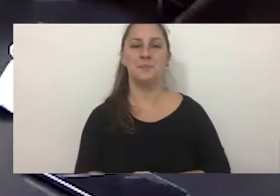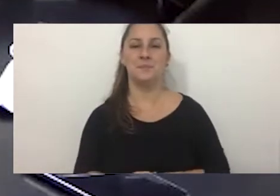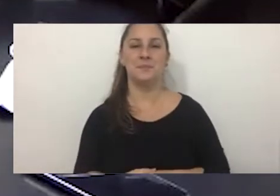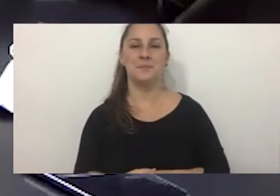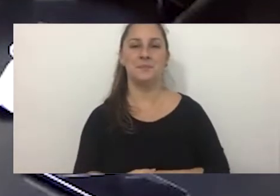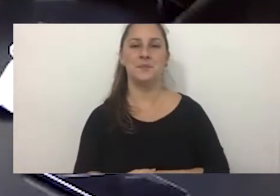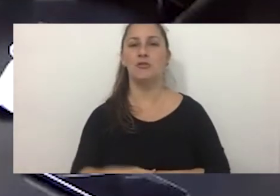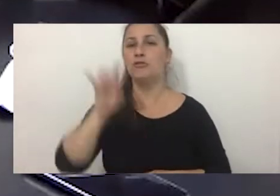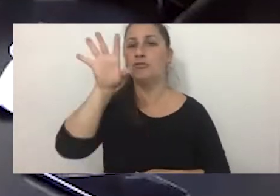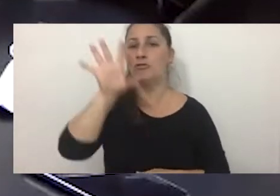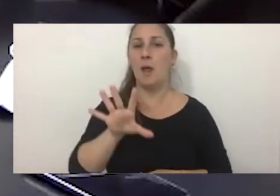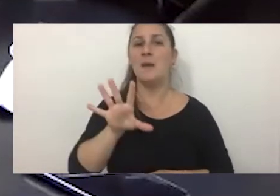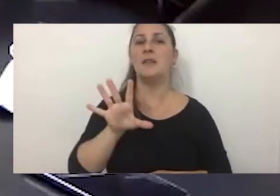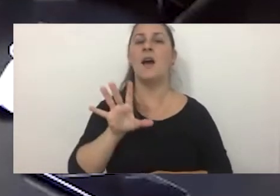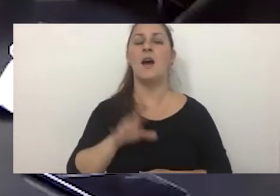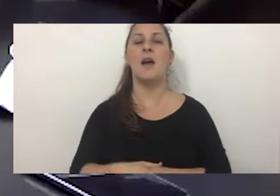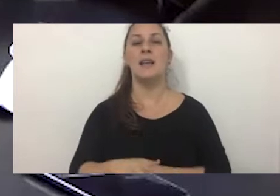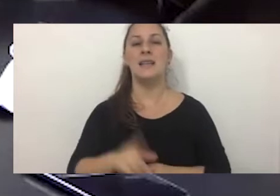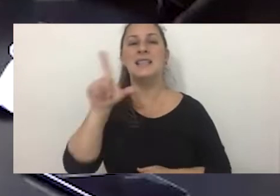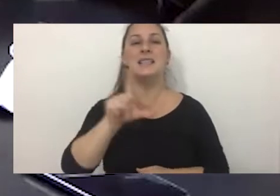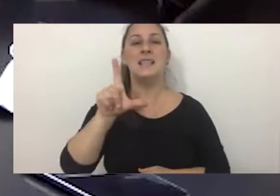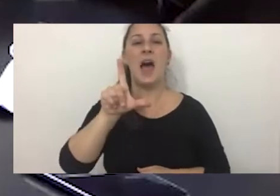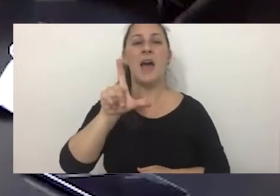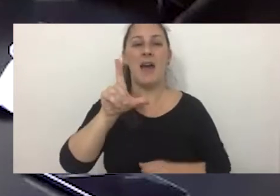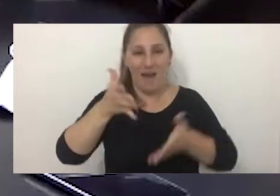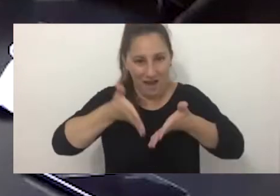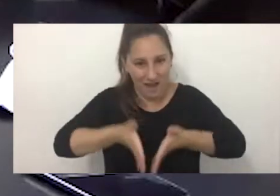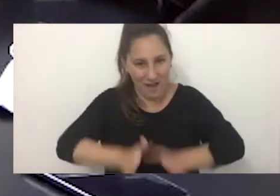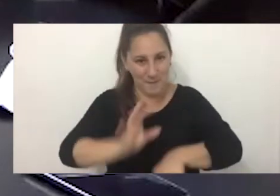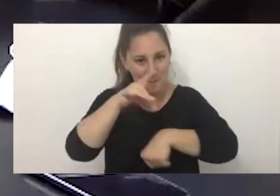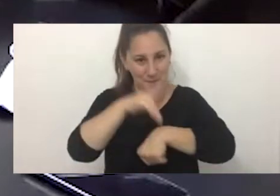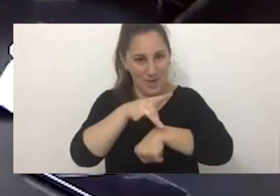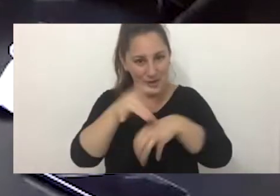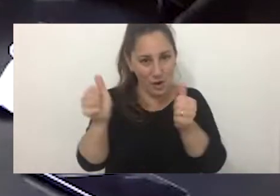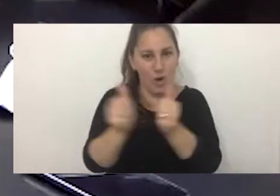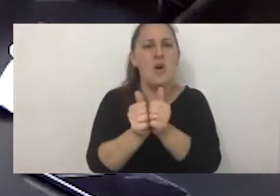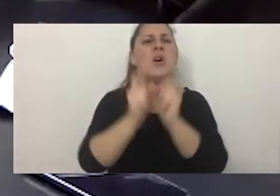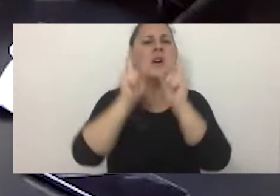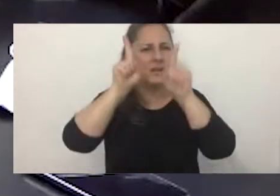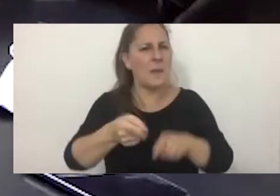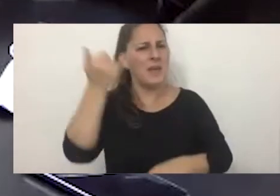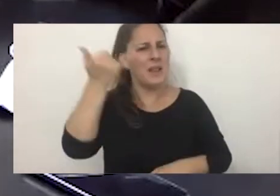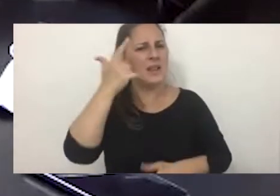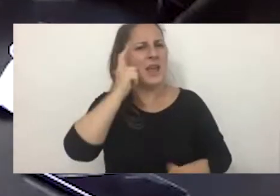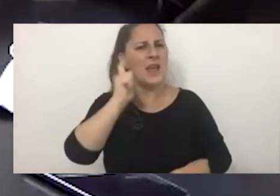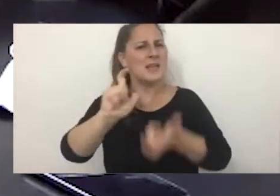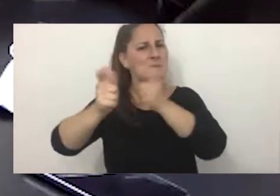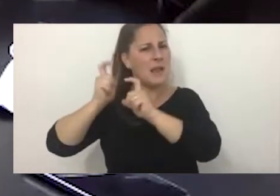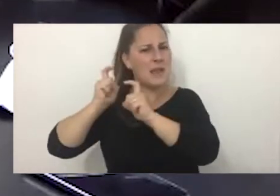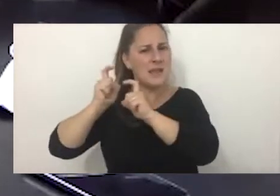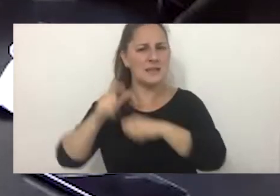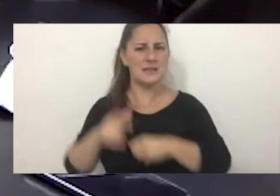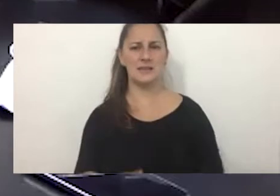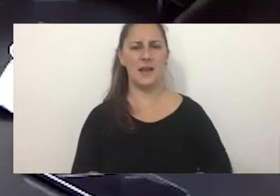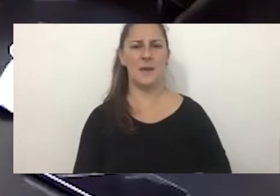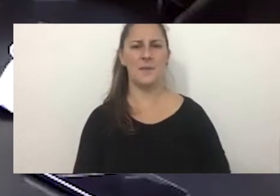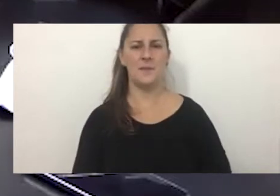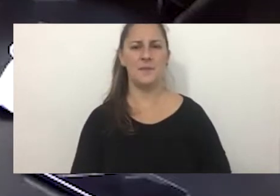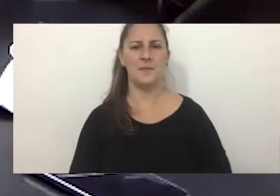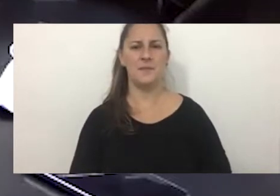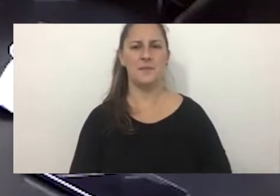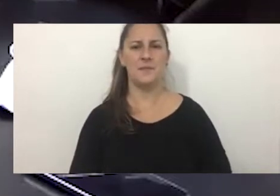importante. Así que es un placer recibirte, Virginia, Eva Virginia, junto a Carolina